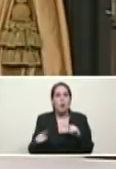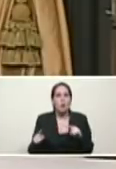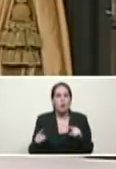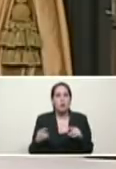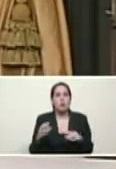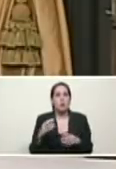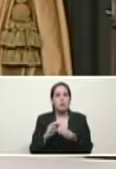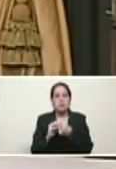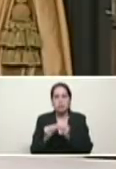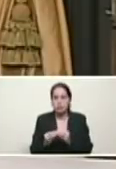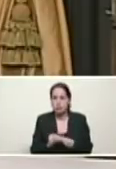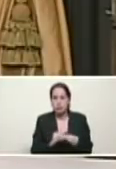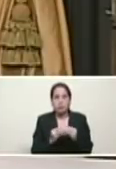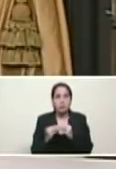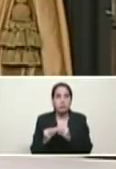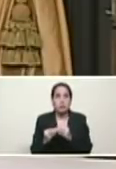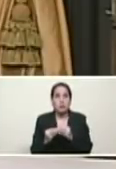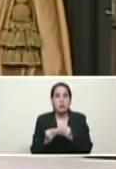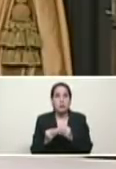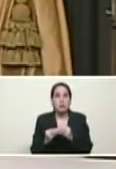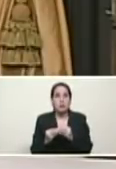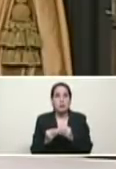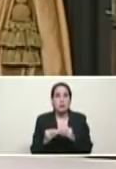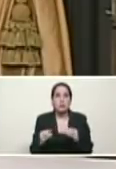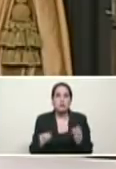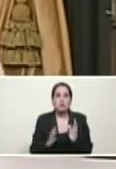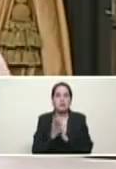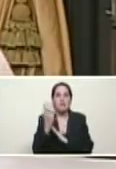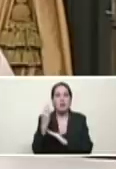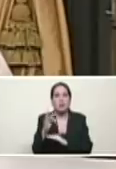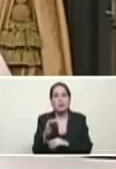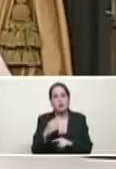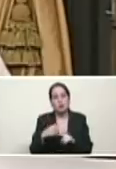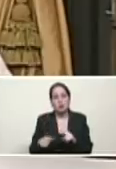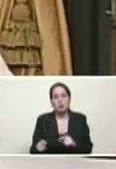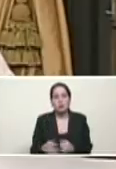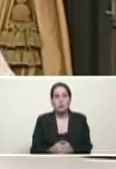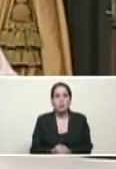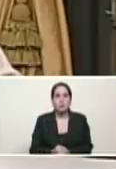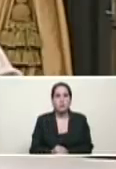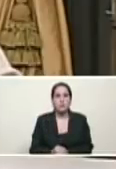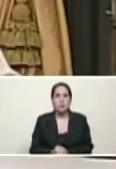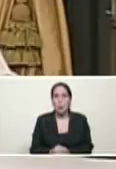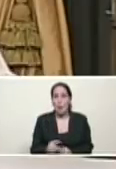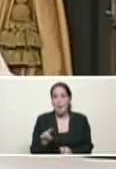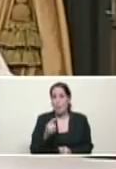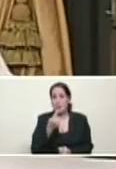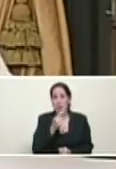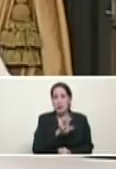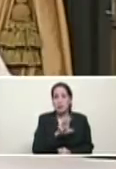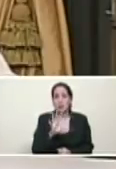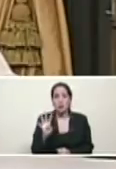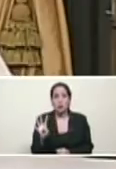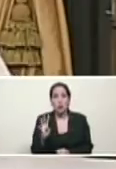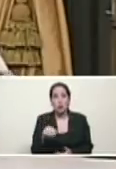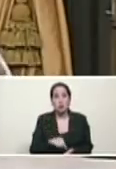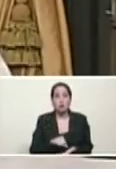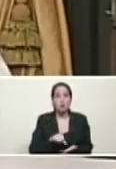Yaritagua, Maracaibo, San Francisco y Cabima. Son las primeras 54